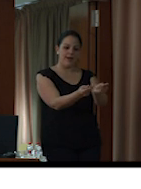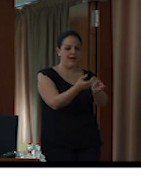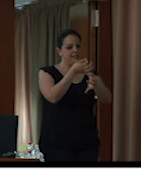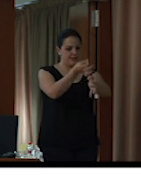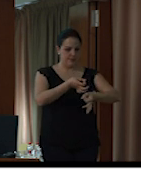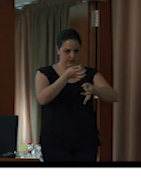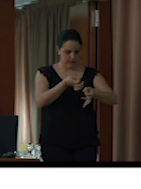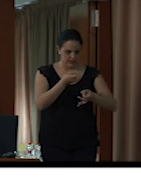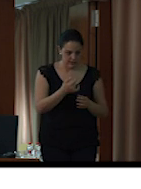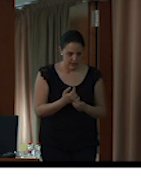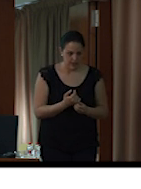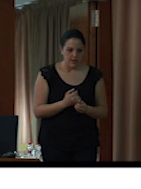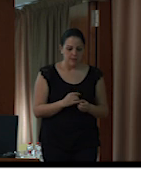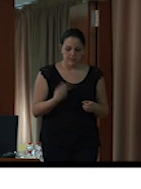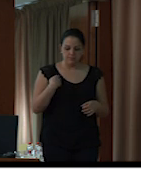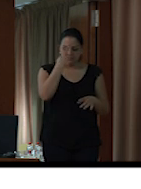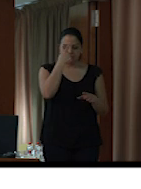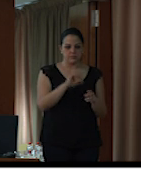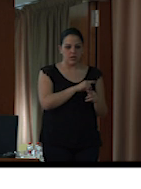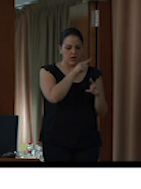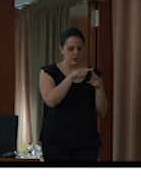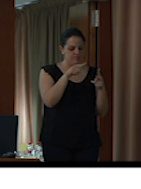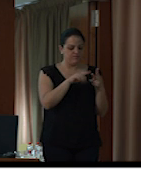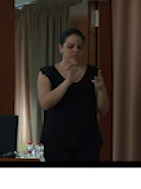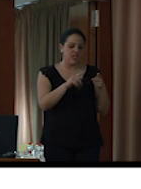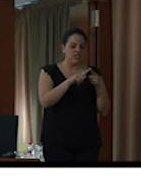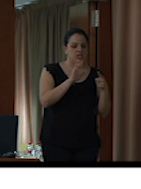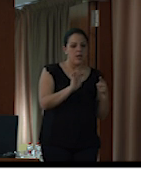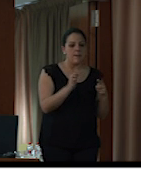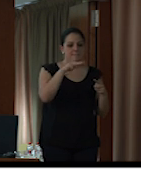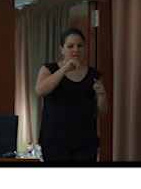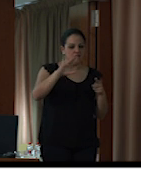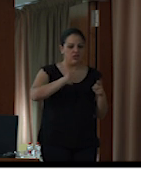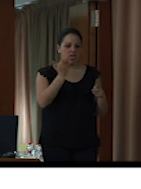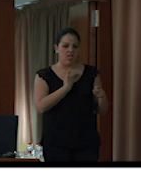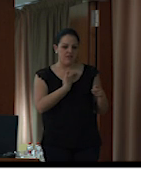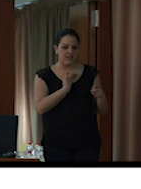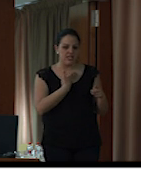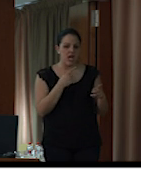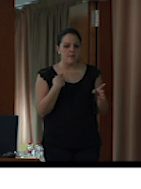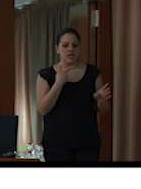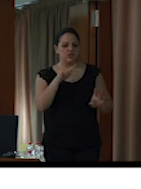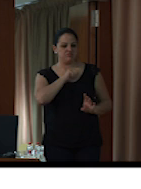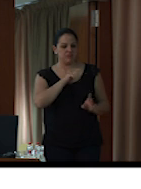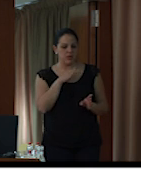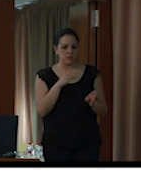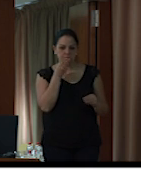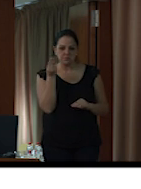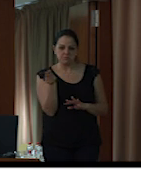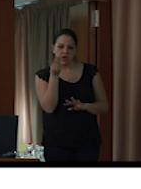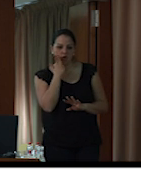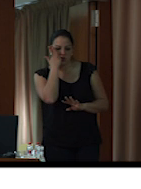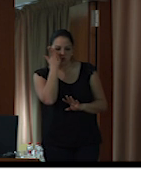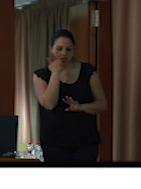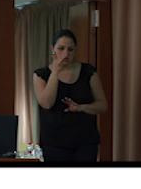Las hipocretinas sí que parece que van a tener un efecto, pero la melatonina, aunque sí que es cierto que los pacientes que la toman parecen que tienen una mejoría sobre el